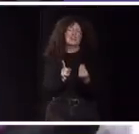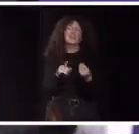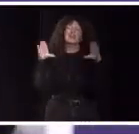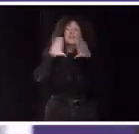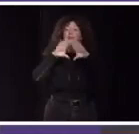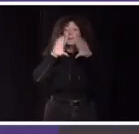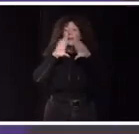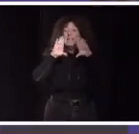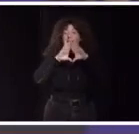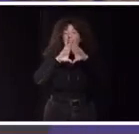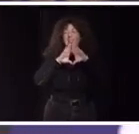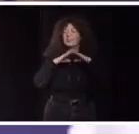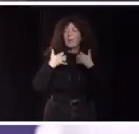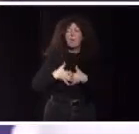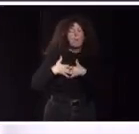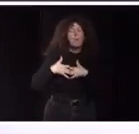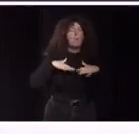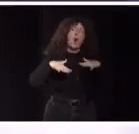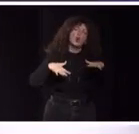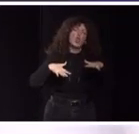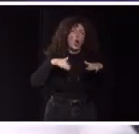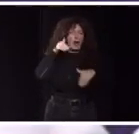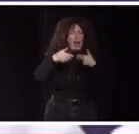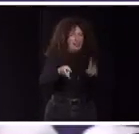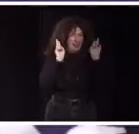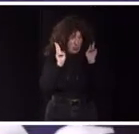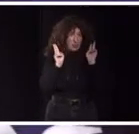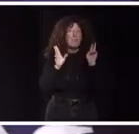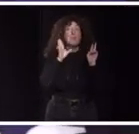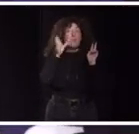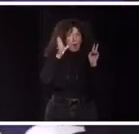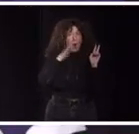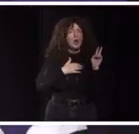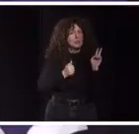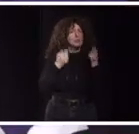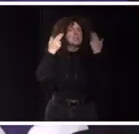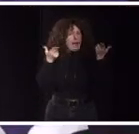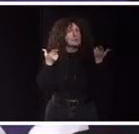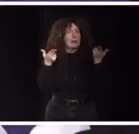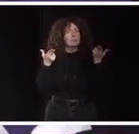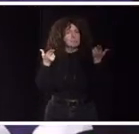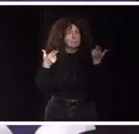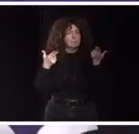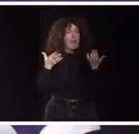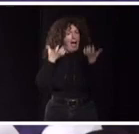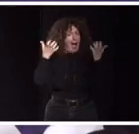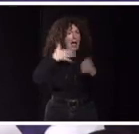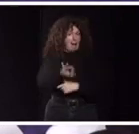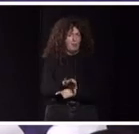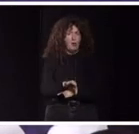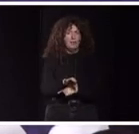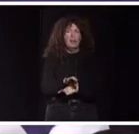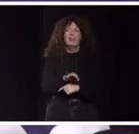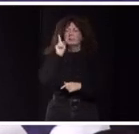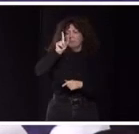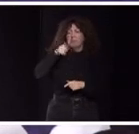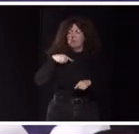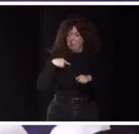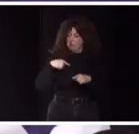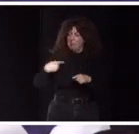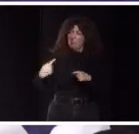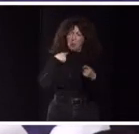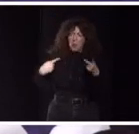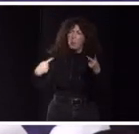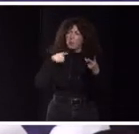compañeras, es el motor de la democracia porque se atreve a ganar, porque está dispuesto a perder 100